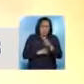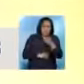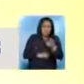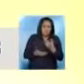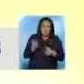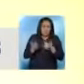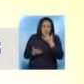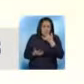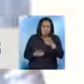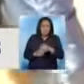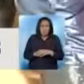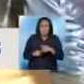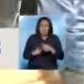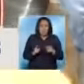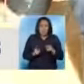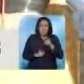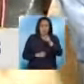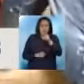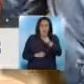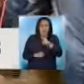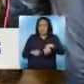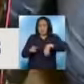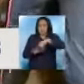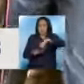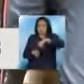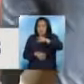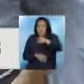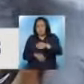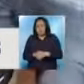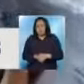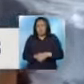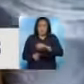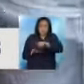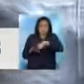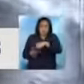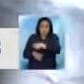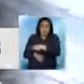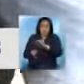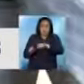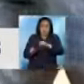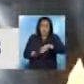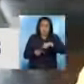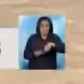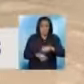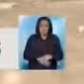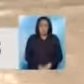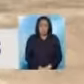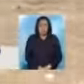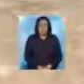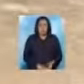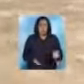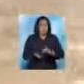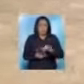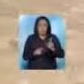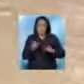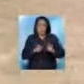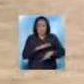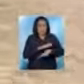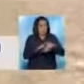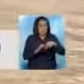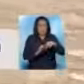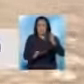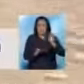Aquí hay un nivel distinto. Esta es la cocina. Esta es la cocina, ¿no, caballero? Sí, cocina. Más gente que abandona sus